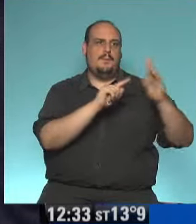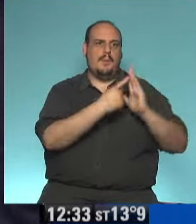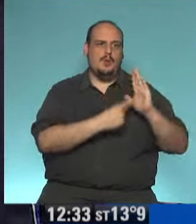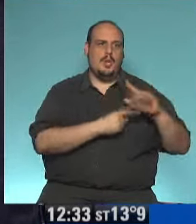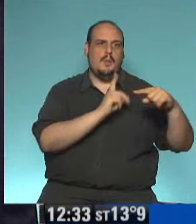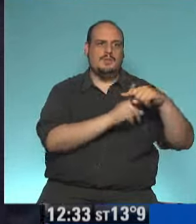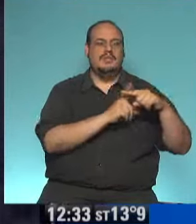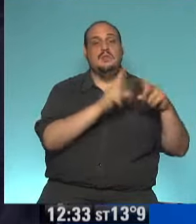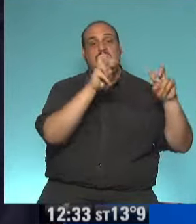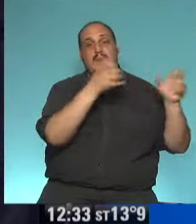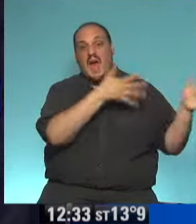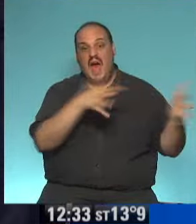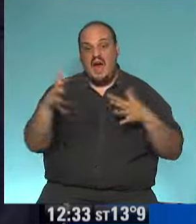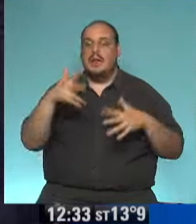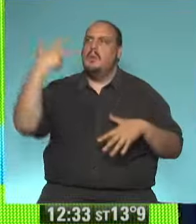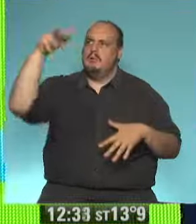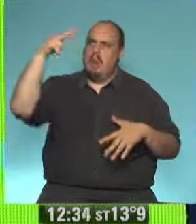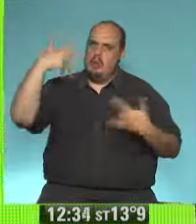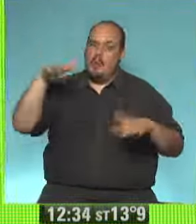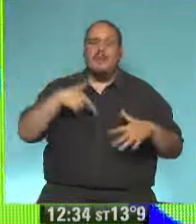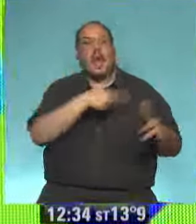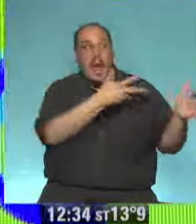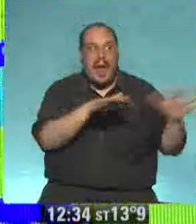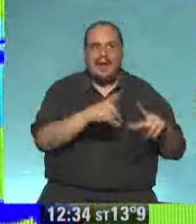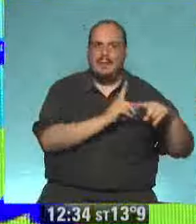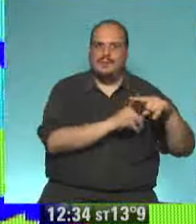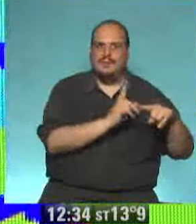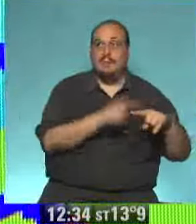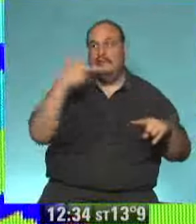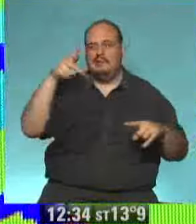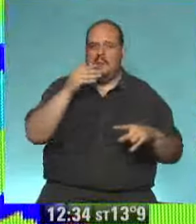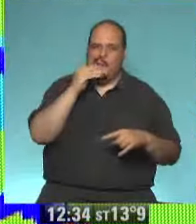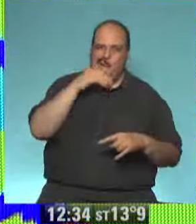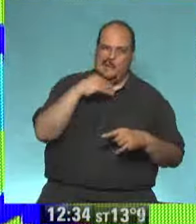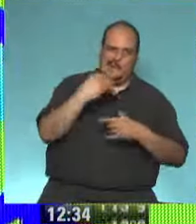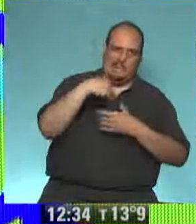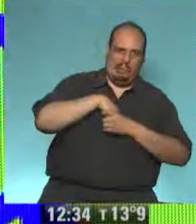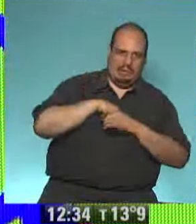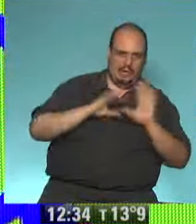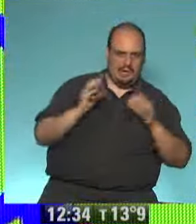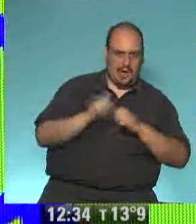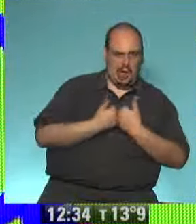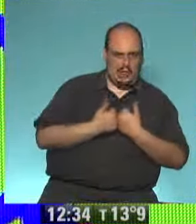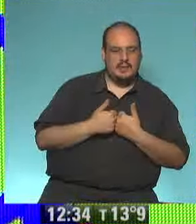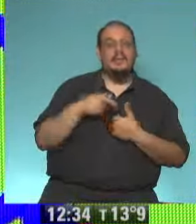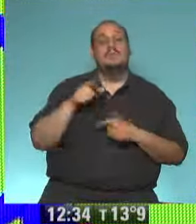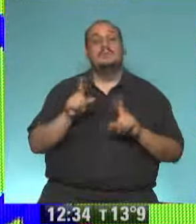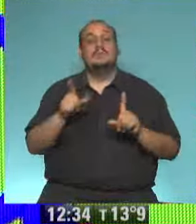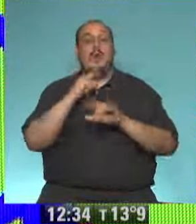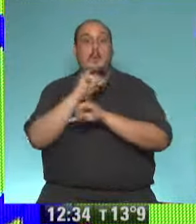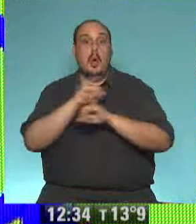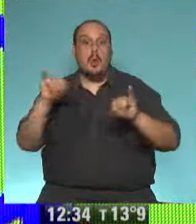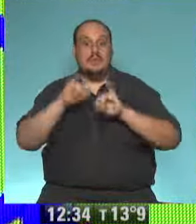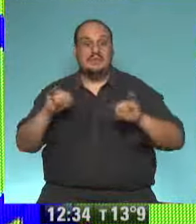corrientes de aire, aunque no hubiera ventilador. Justamente esta es la estrategia, ¿no? Para convencer, son estrategias que usan la publicidad